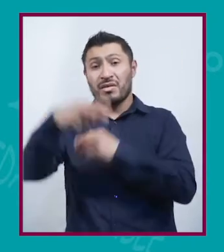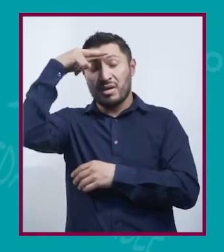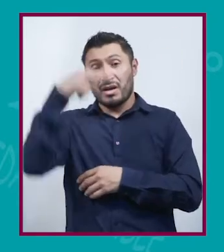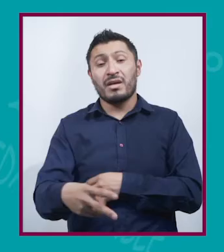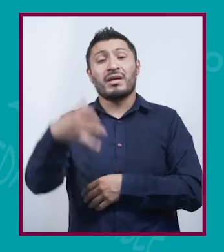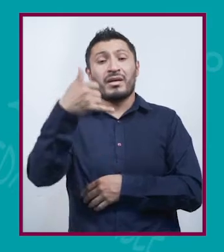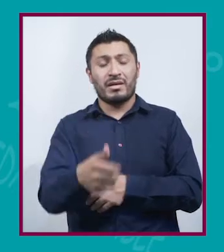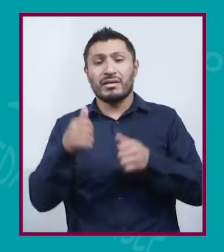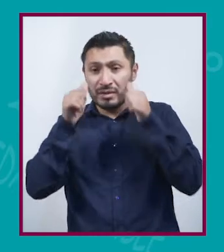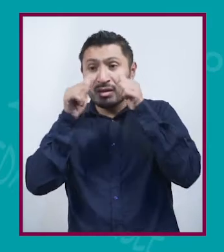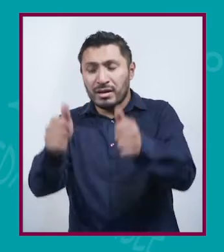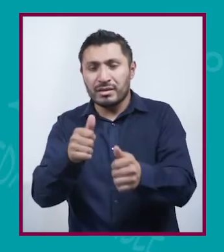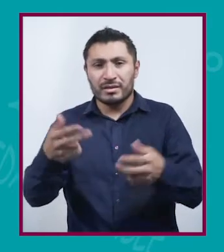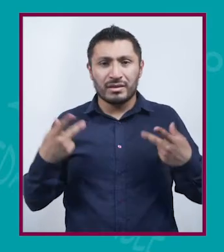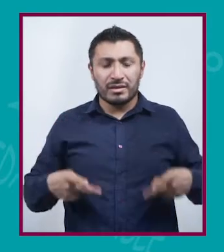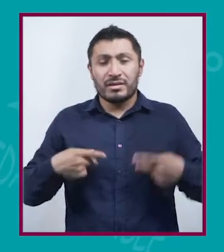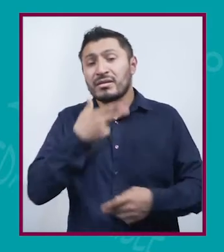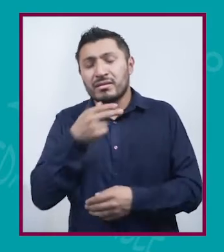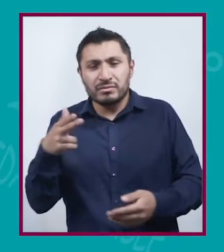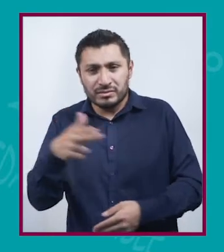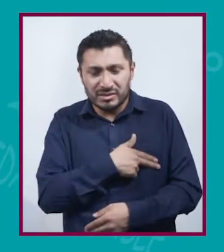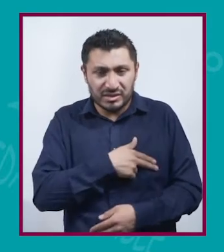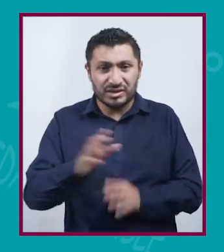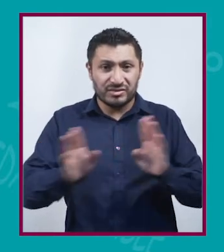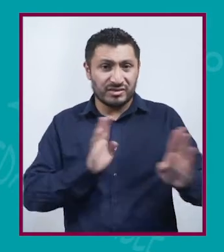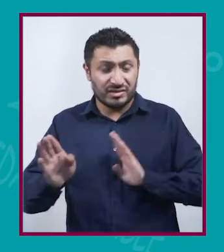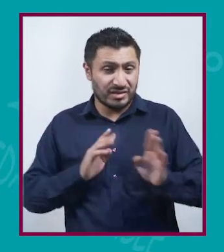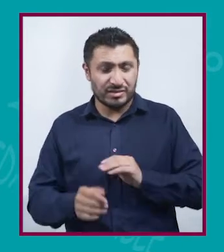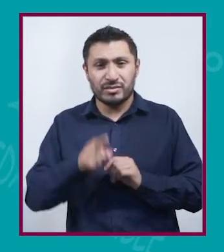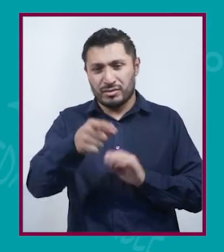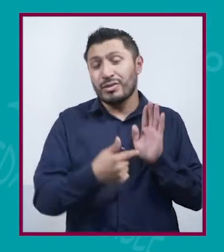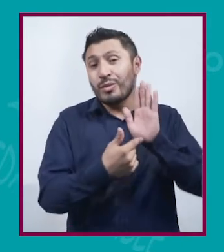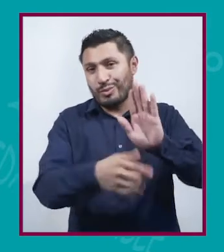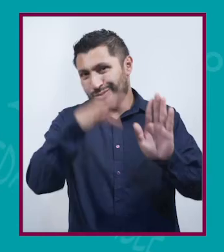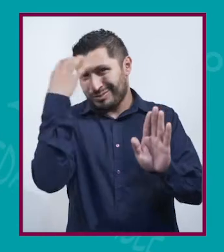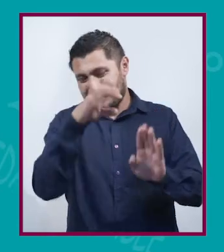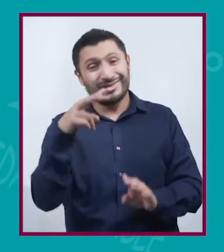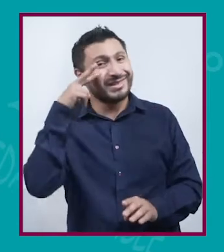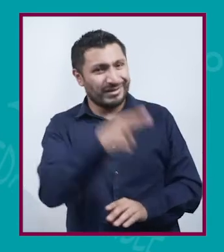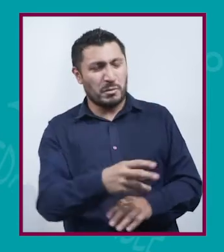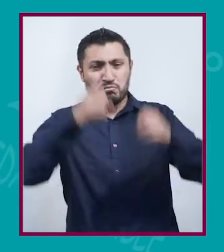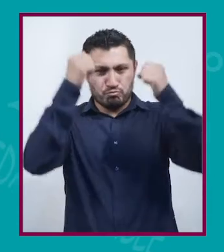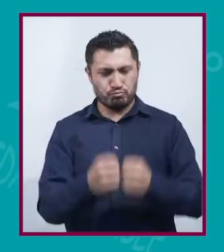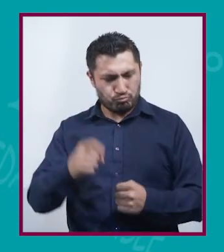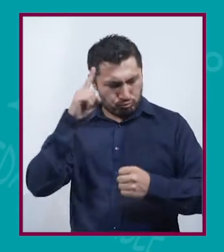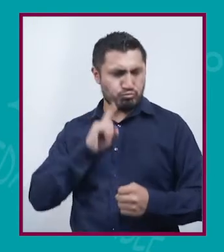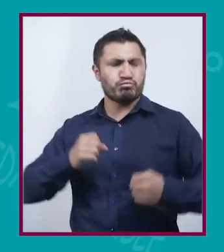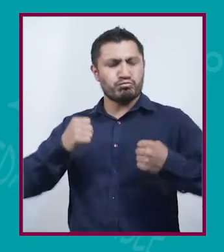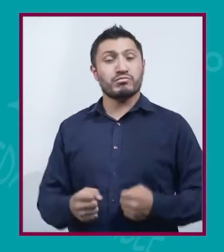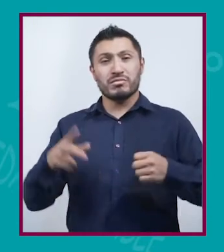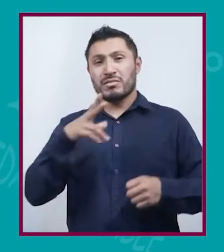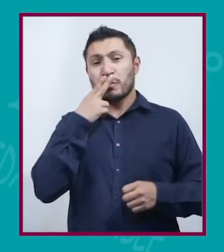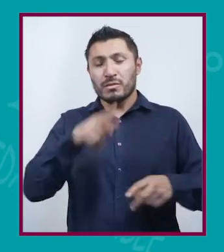Mexicana y atender a los heridos del Ejército Constitucionalista. Como puedes ver en esta foto, muy segura de sí, viste